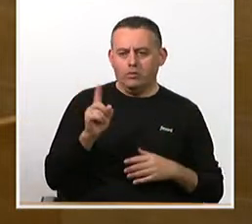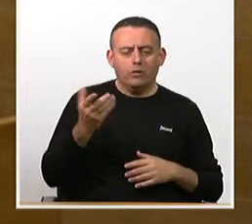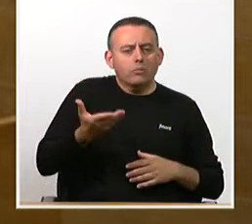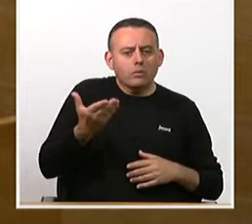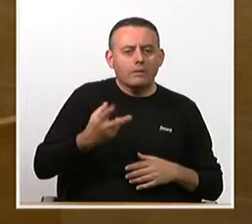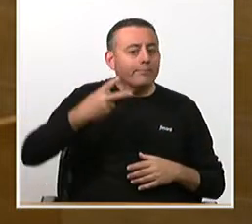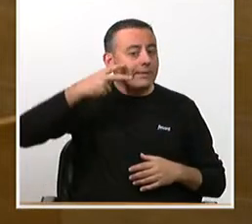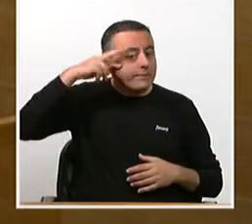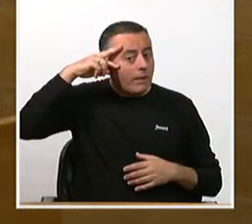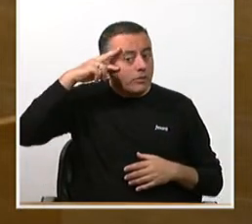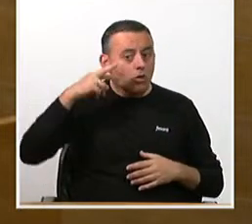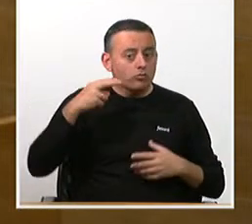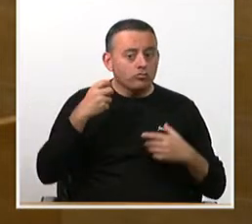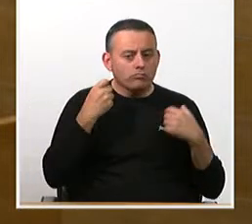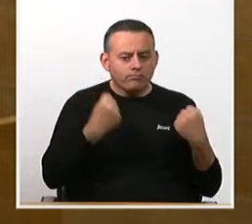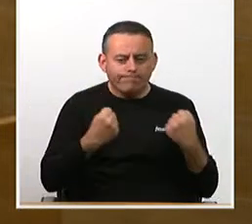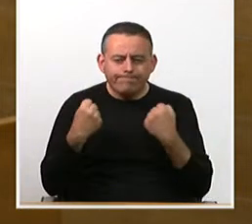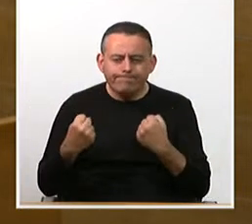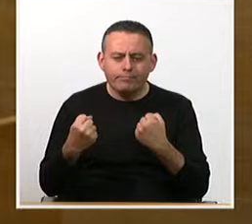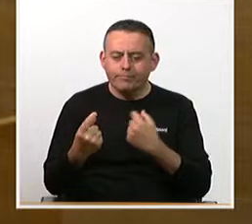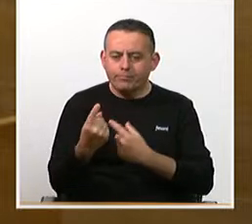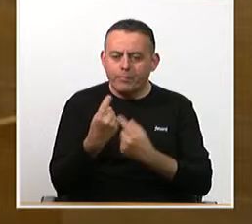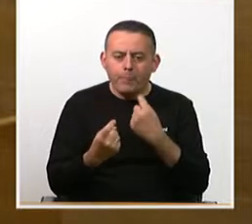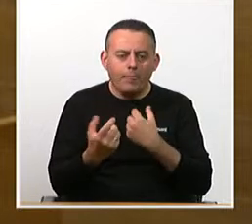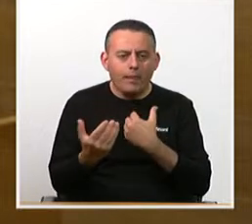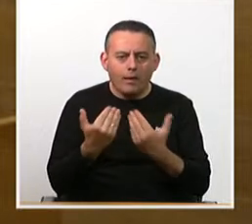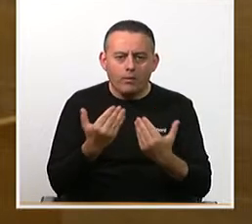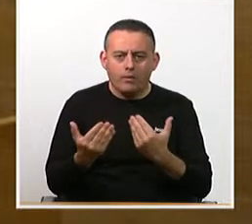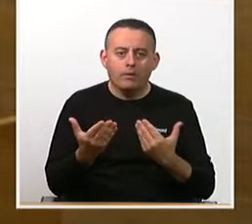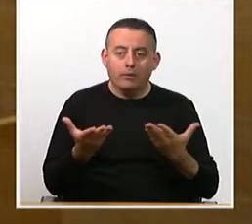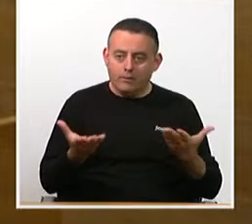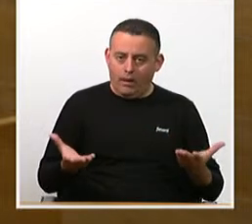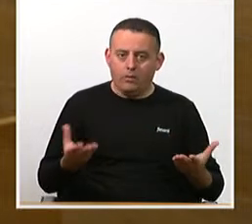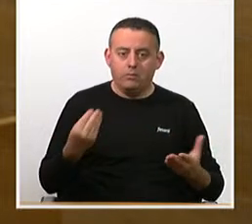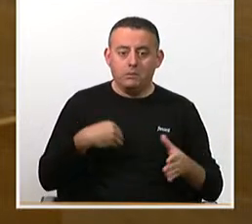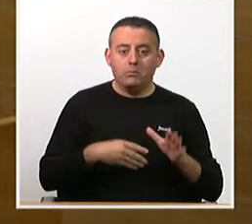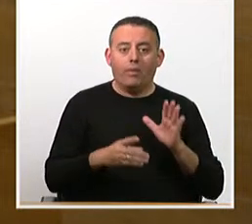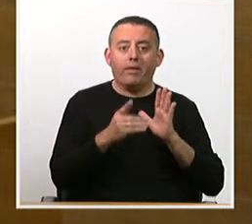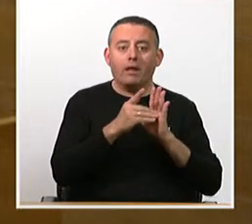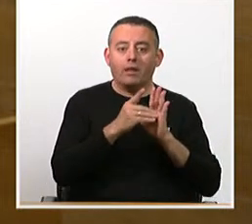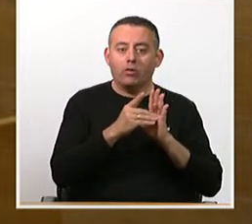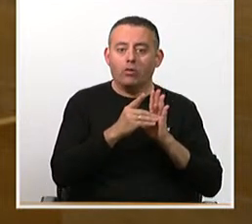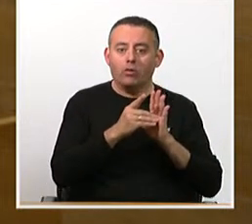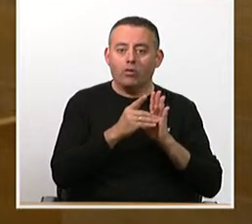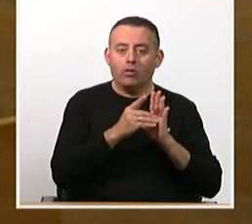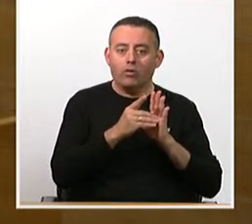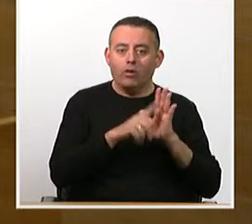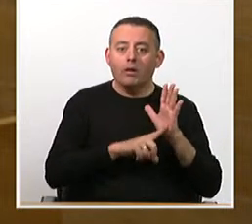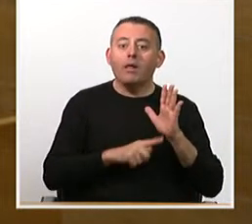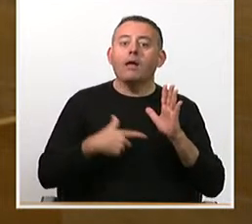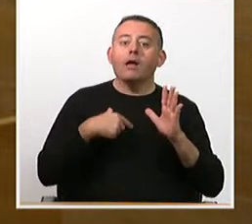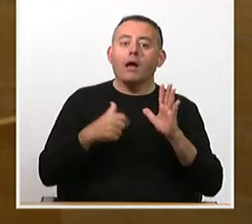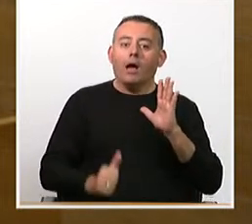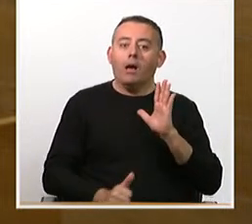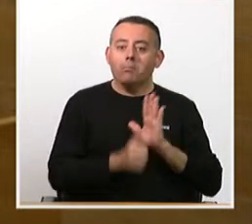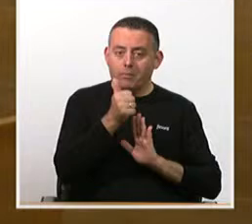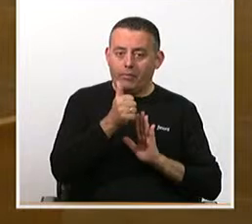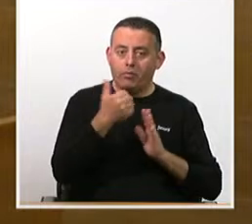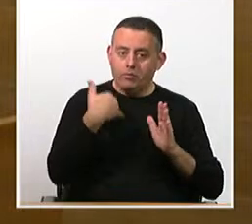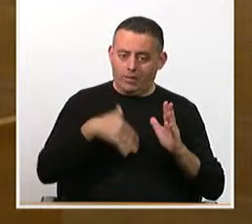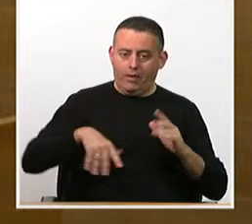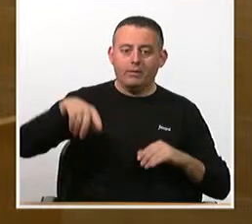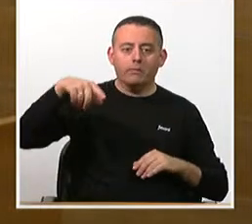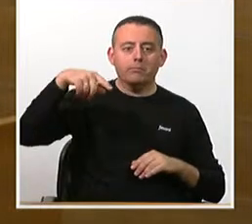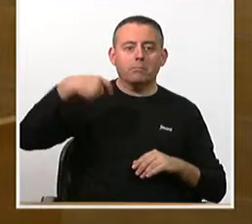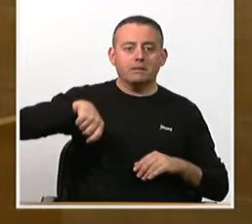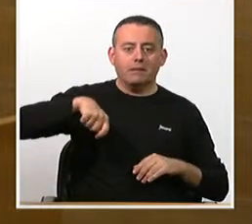que quieran incorporar en el decreto que hemos aprobado ya desde la secretaría de Presidencia me consta que ya se han